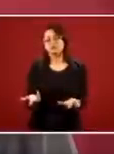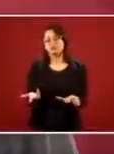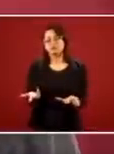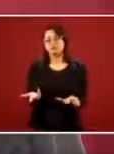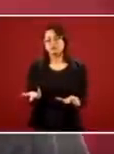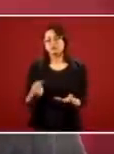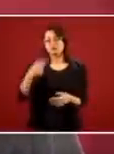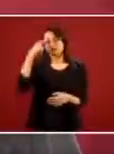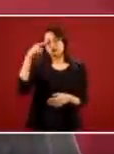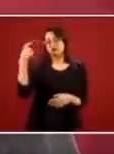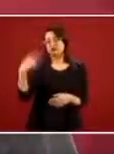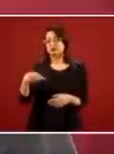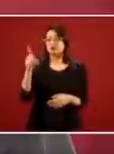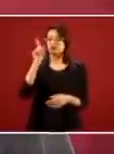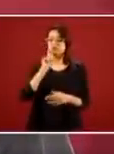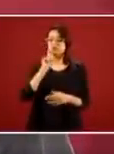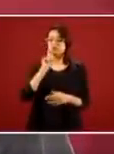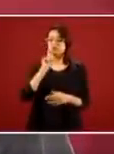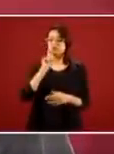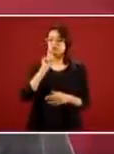no hay beneficios